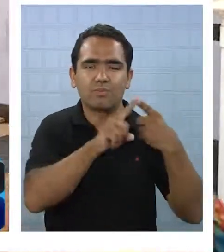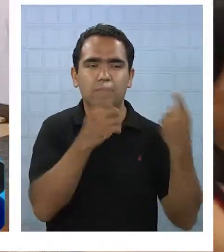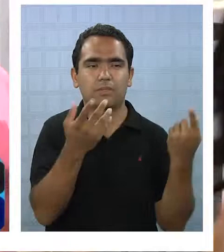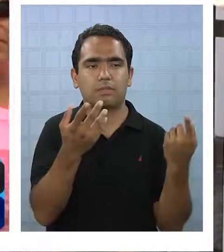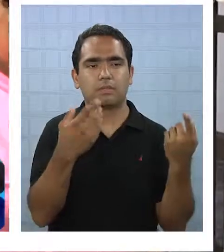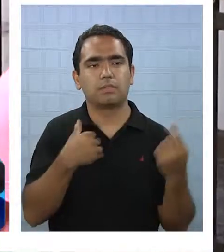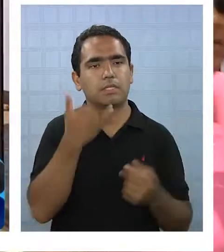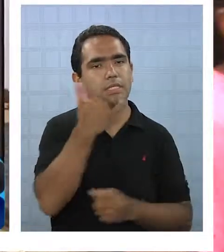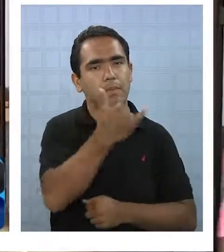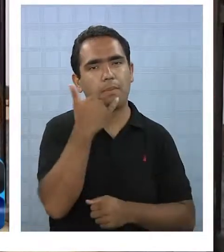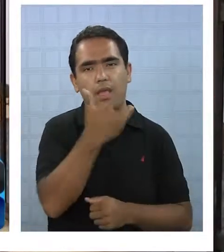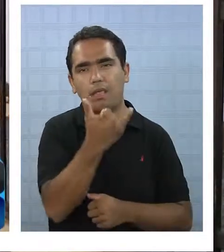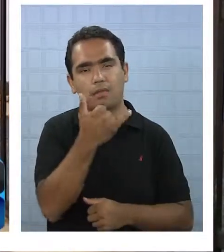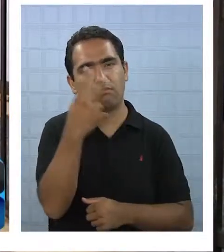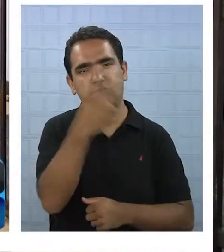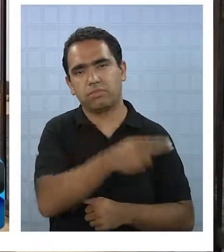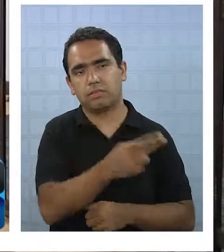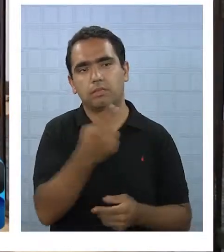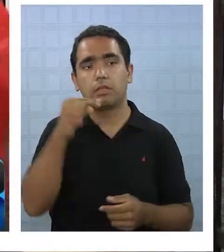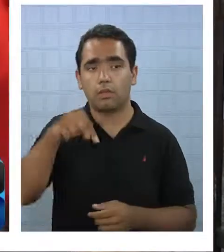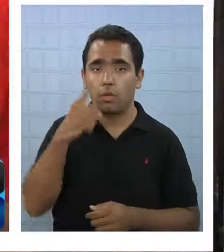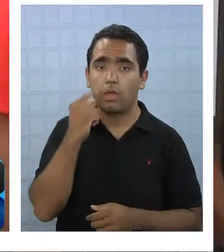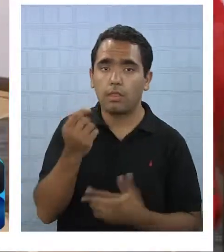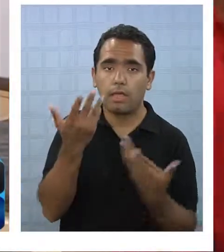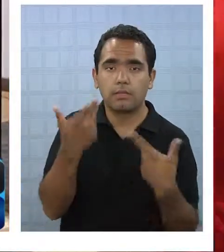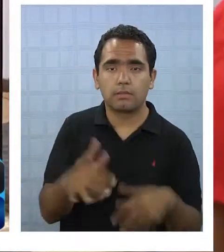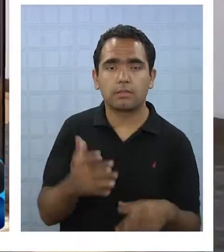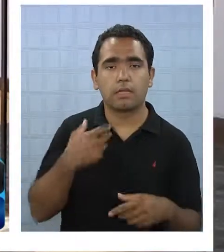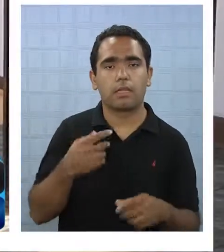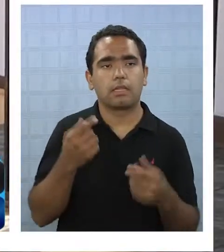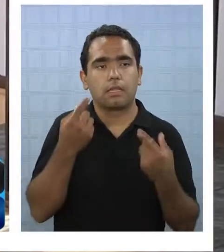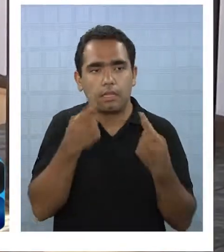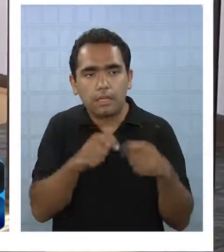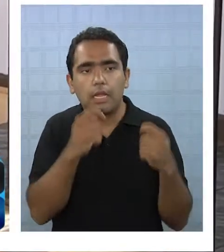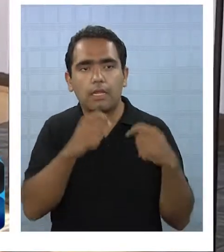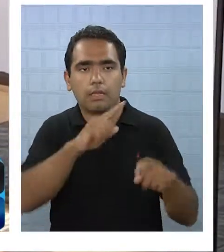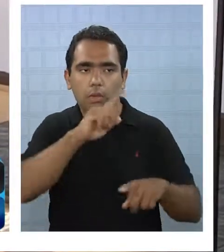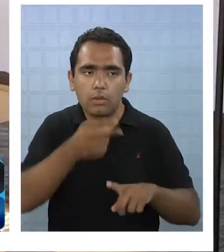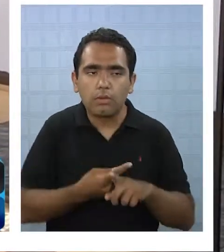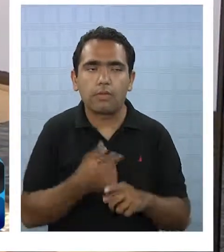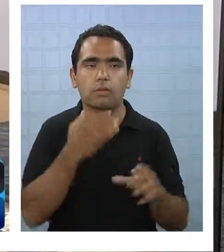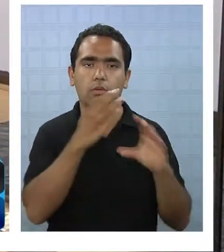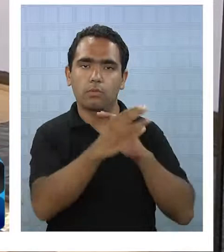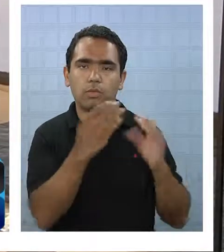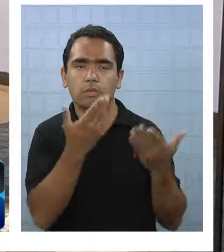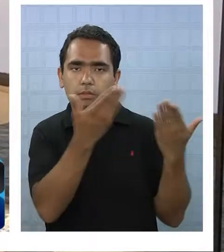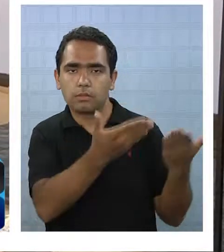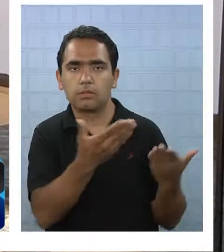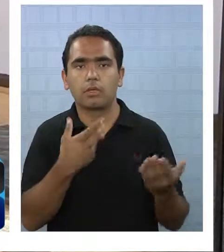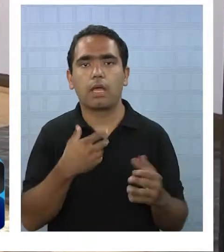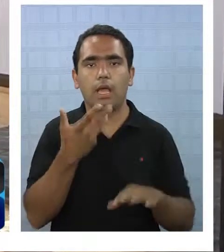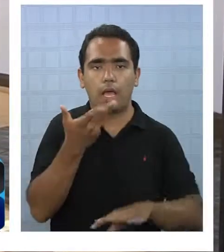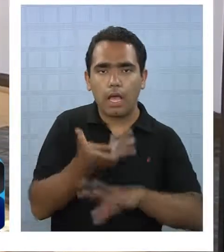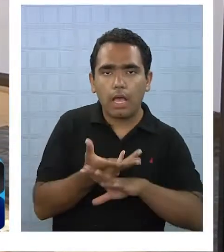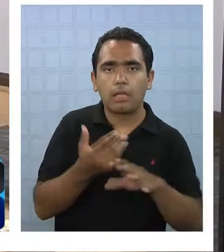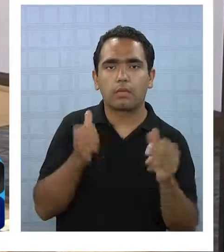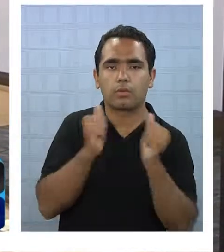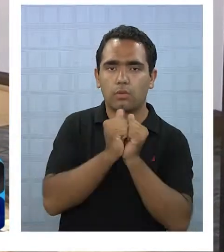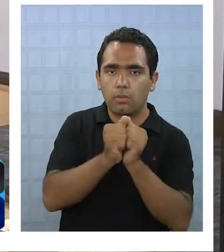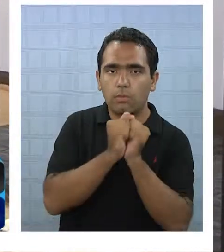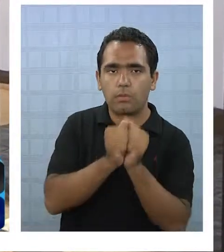llamada 'de y todo eso así que hoy día ya estamos tratando de comunicarnos nuevamente con ellos tenemos compañeros